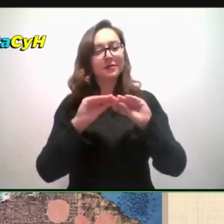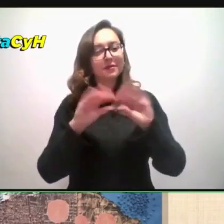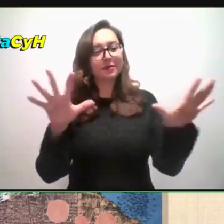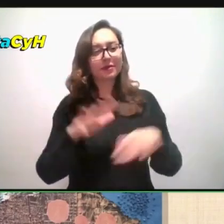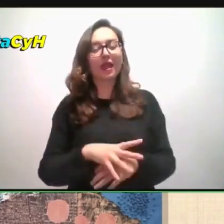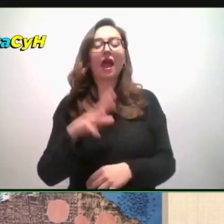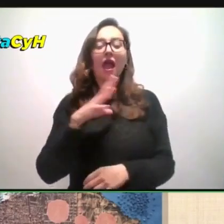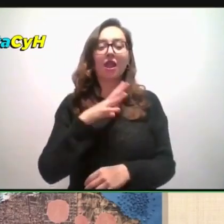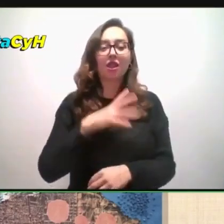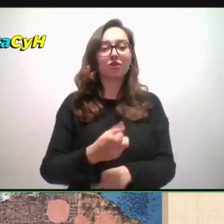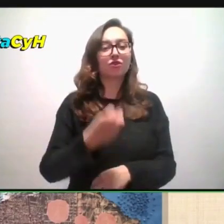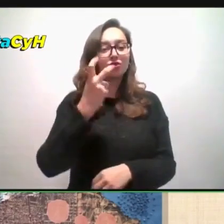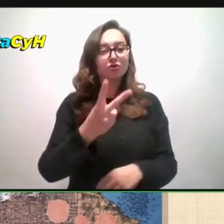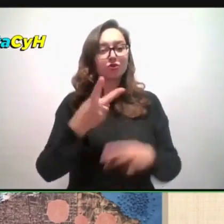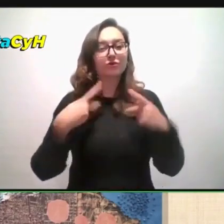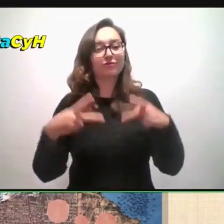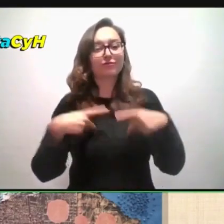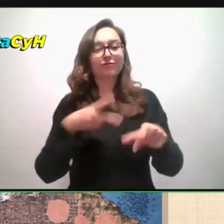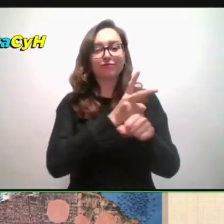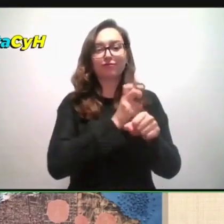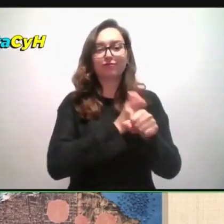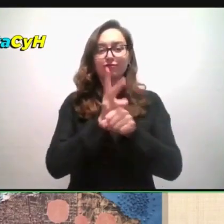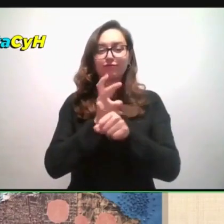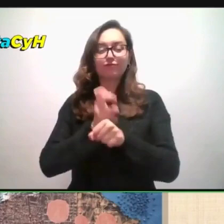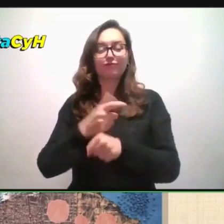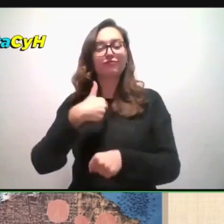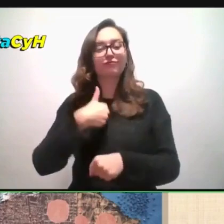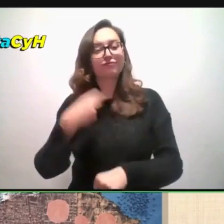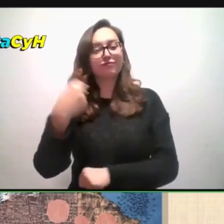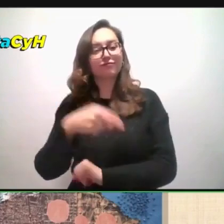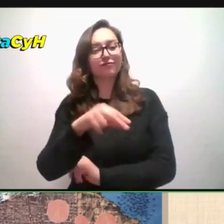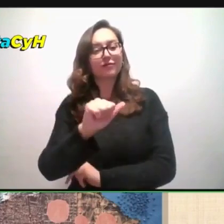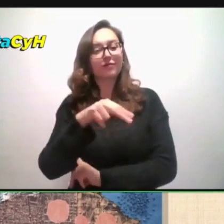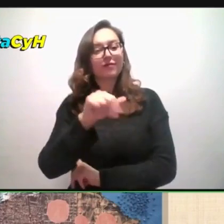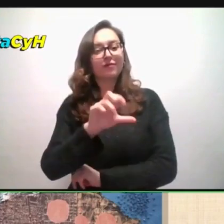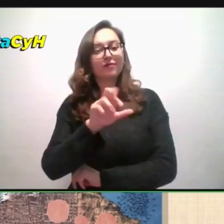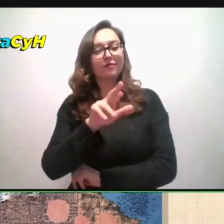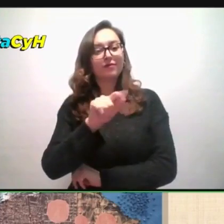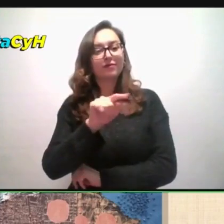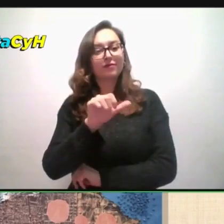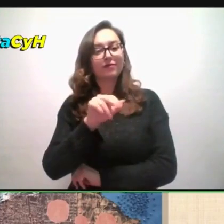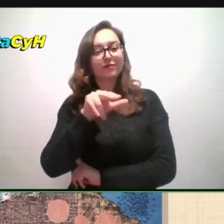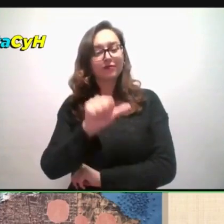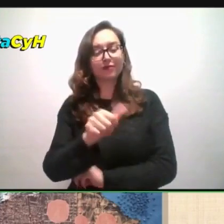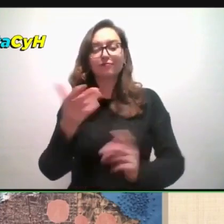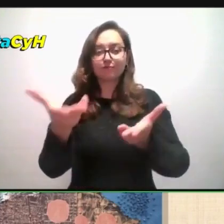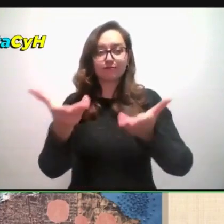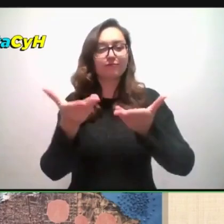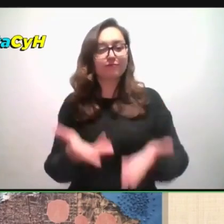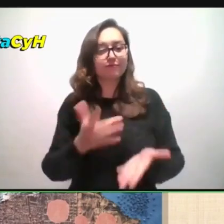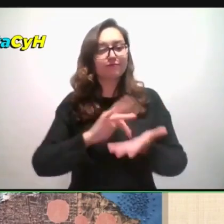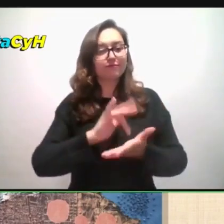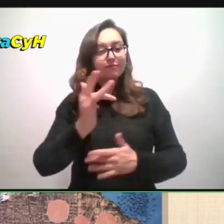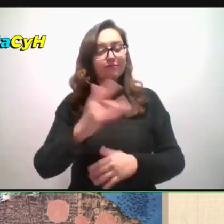tenemos durante esta tarde. Yo soy Ana Cristina Olvera, así que gracias por acompañarnos. Quiero presentarles a